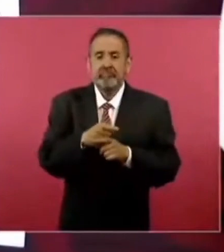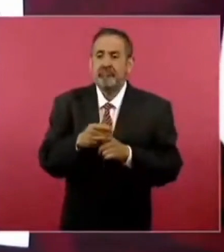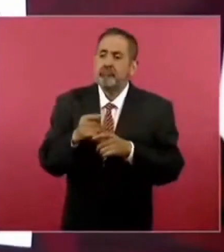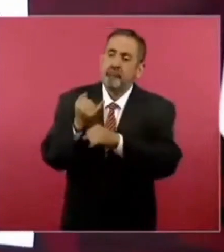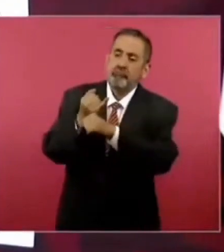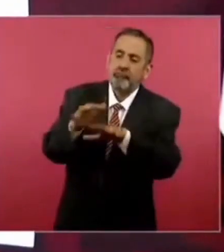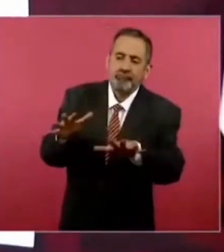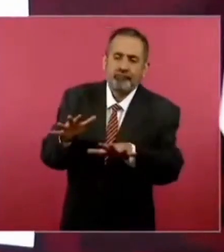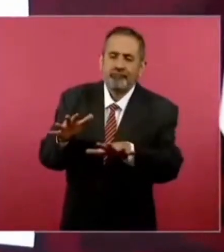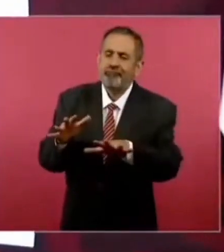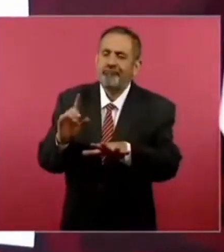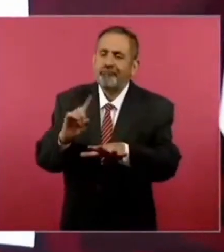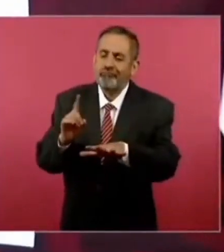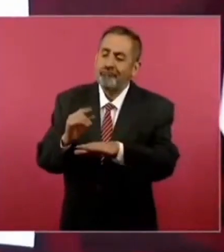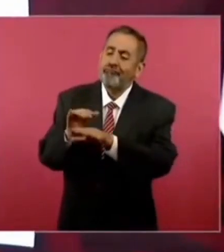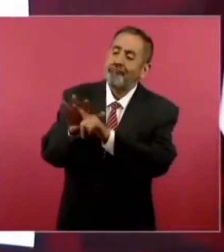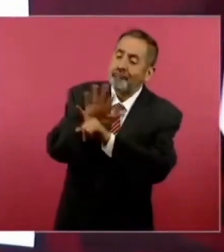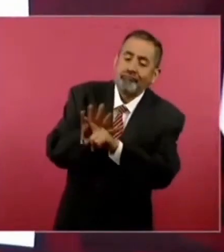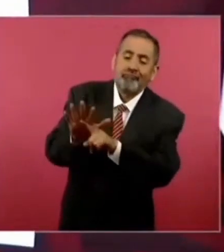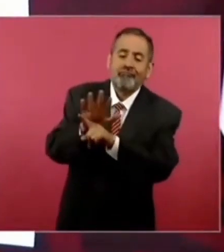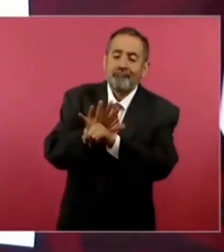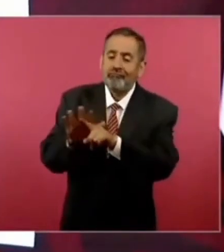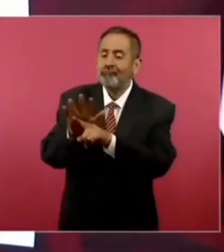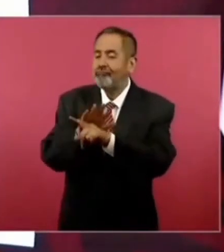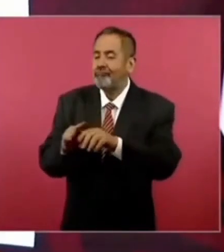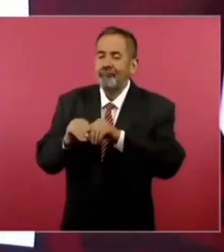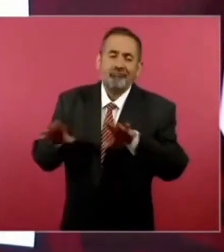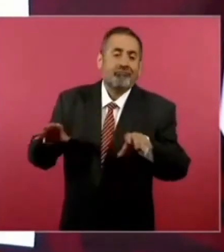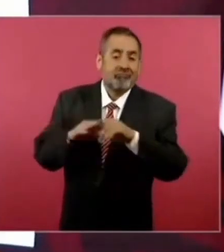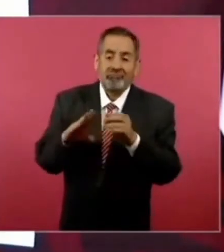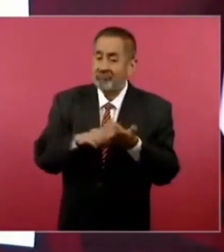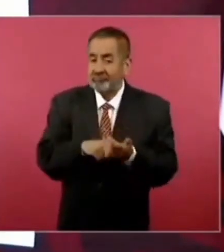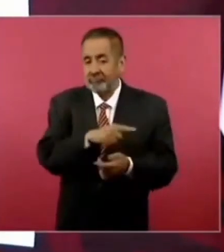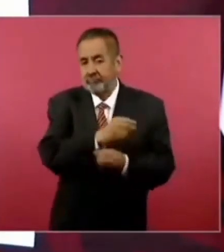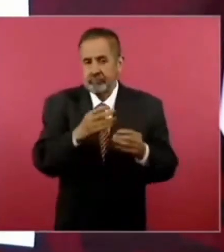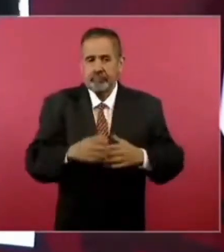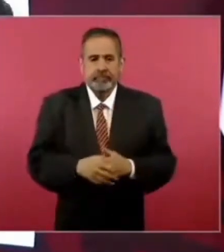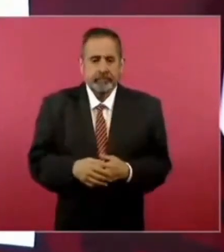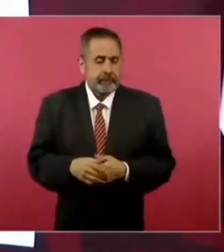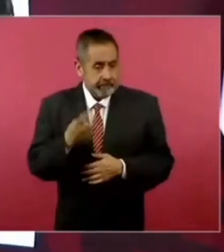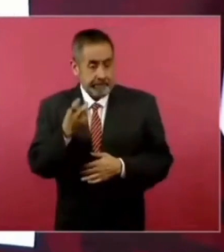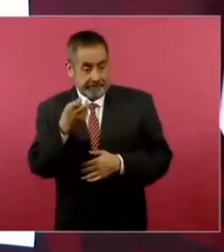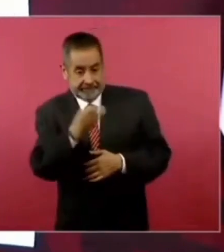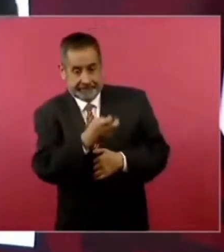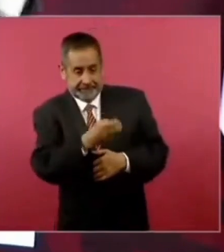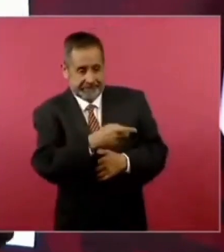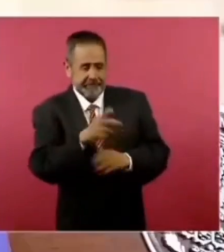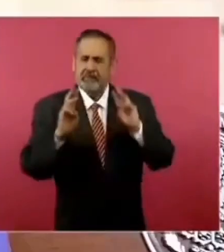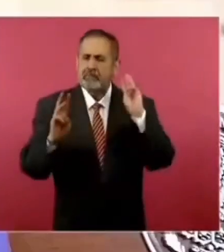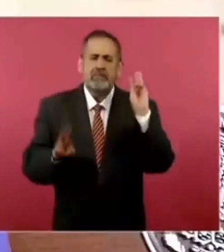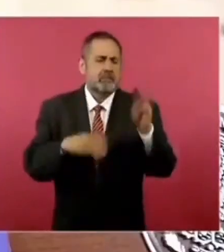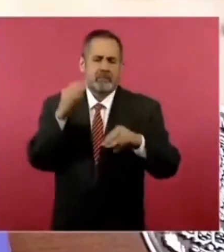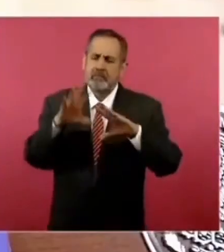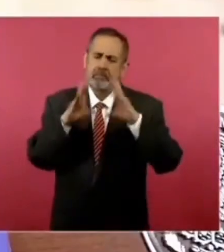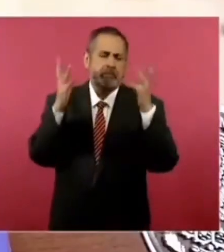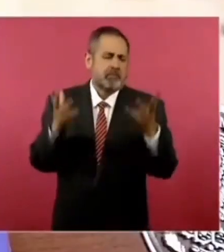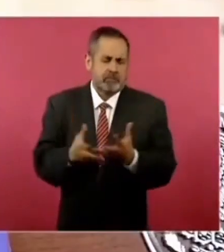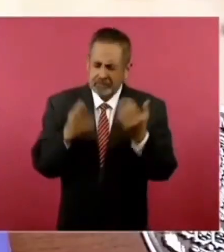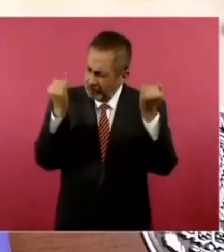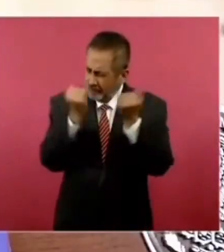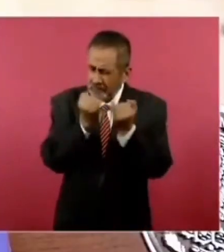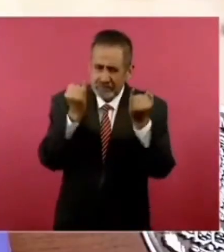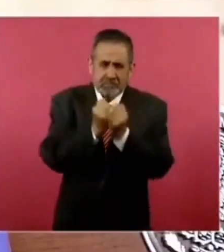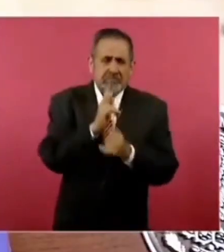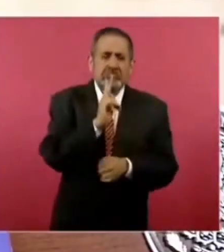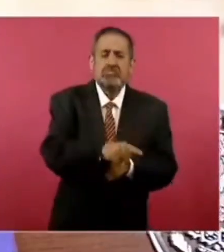medios de manipulación, que no de información. Es que este es un fenómeno mundial.